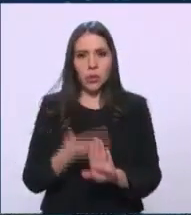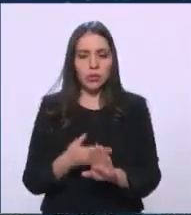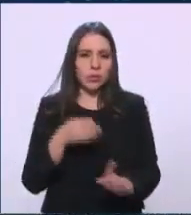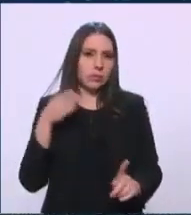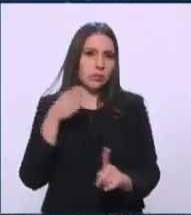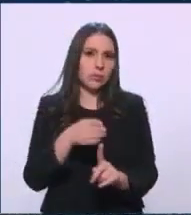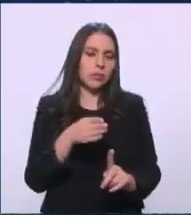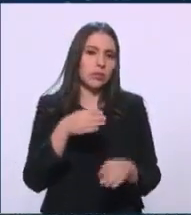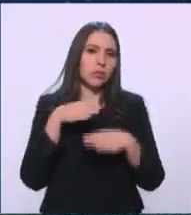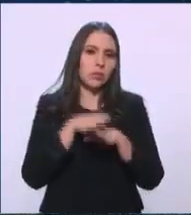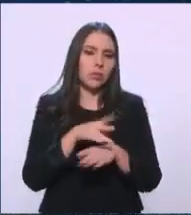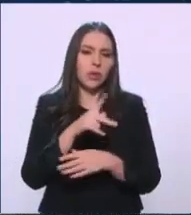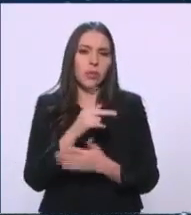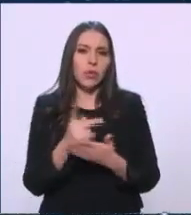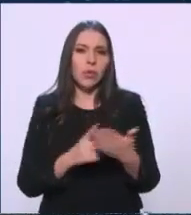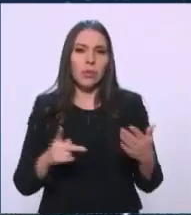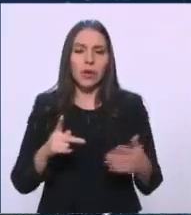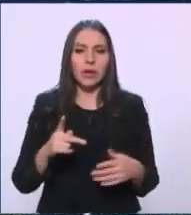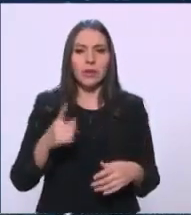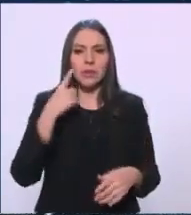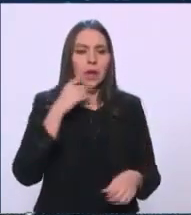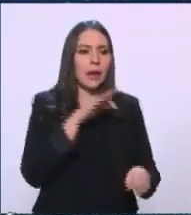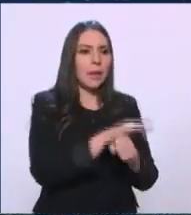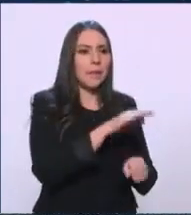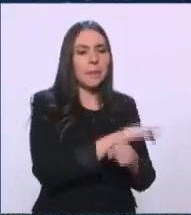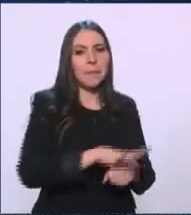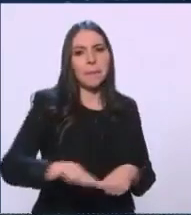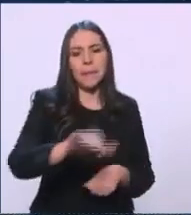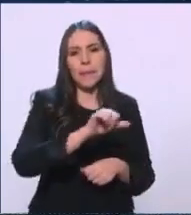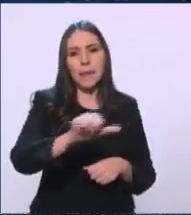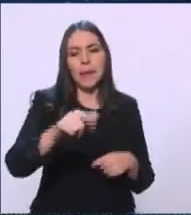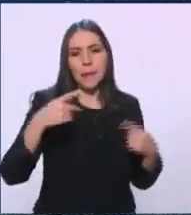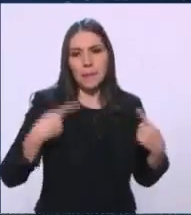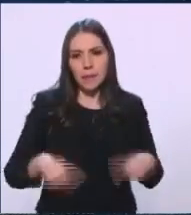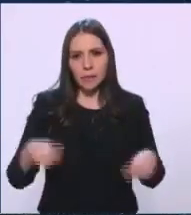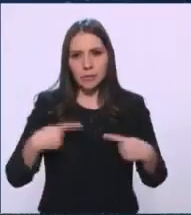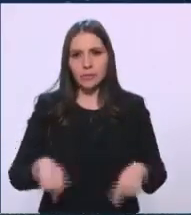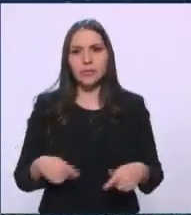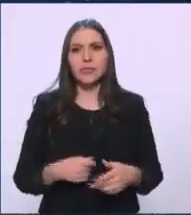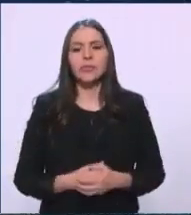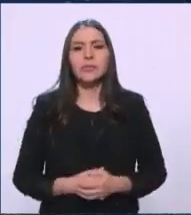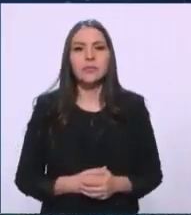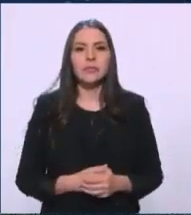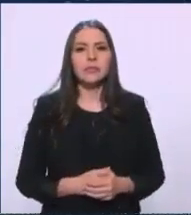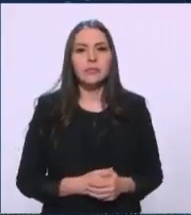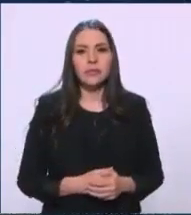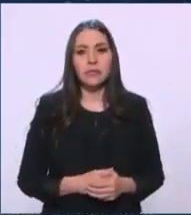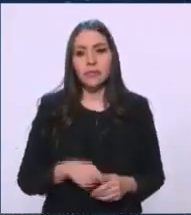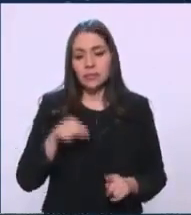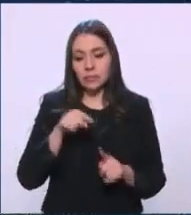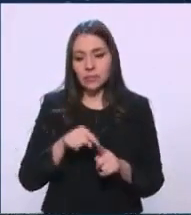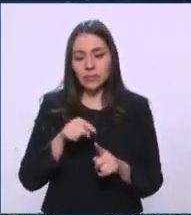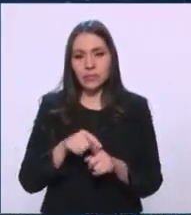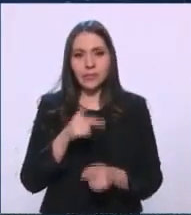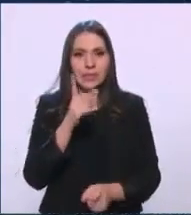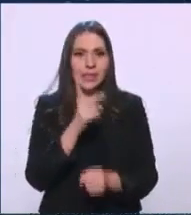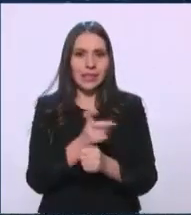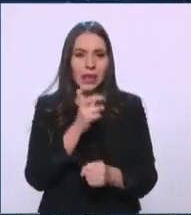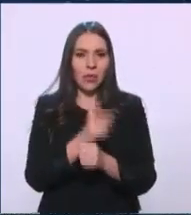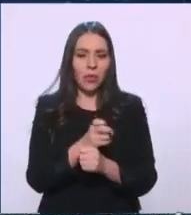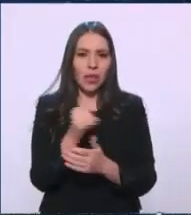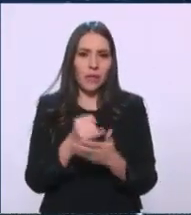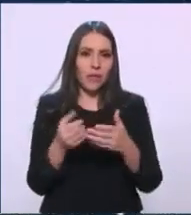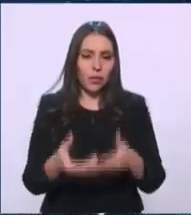programas sociales a la ciudadanía. Yo creo que en realidad el segundo informe pues es una mezcla de todas